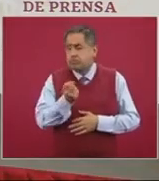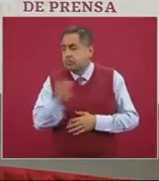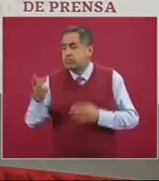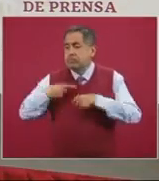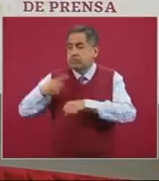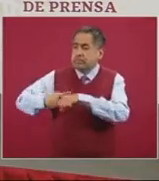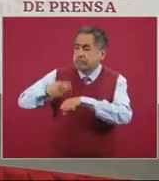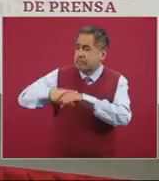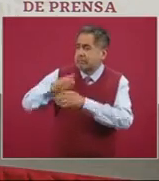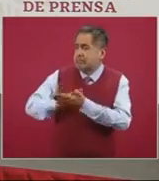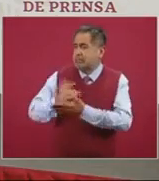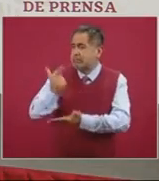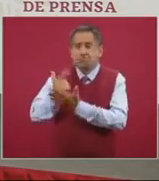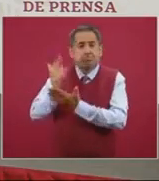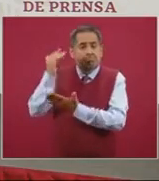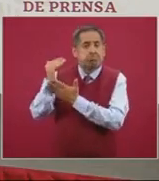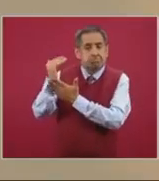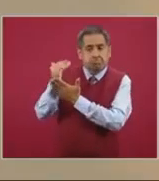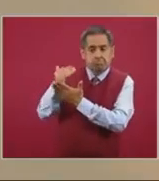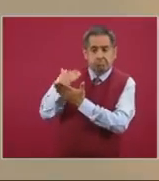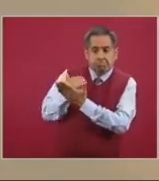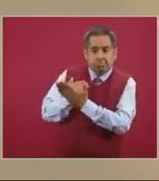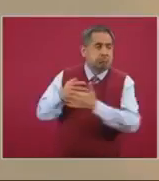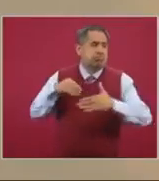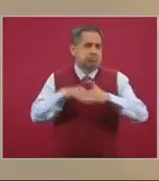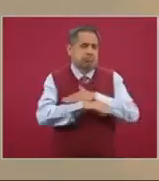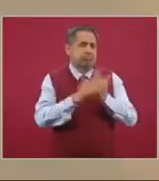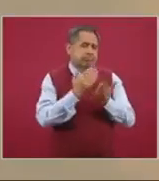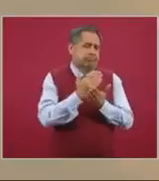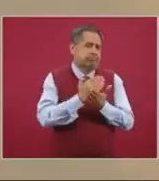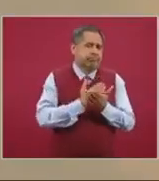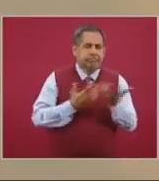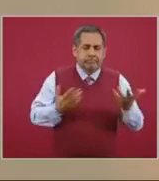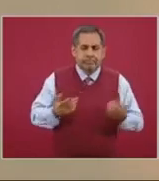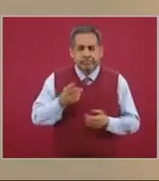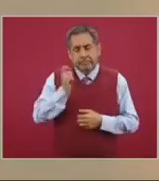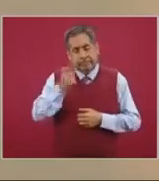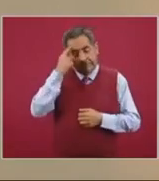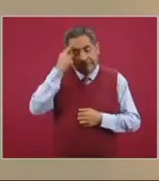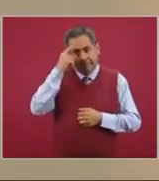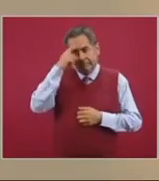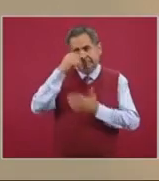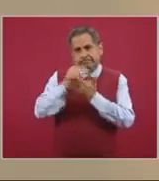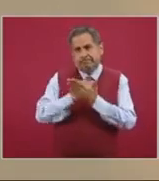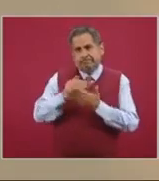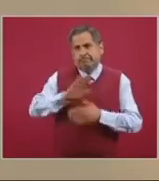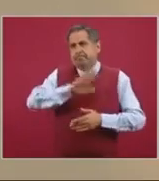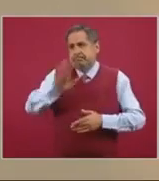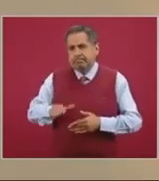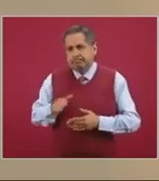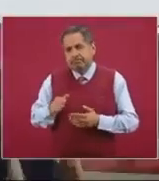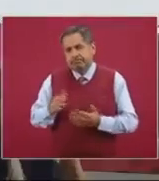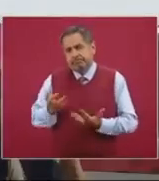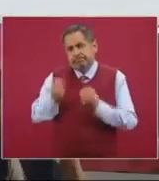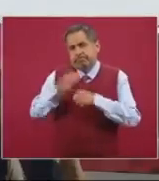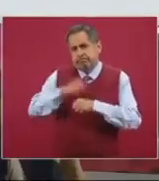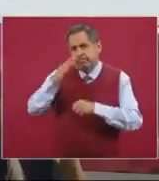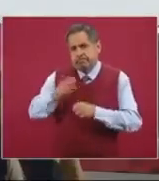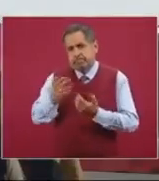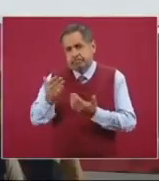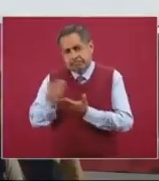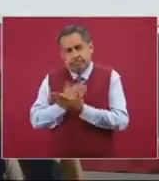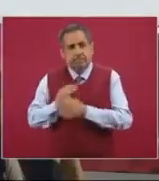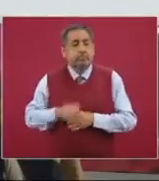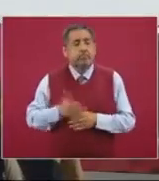tanto, reducir el daño general que causa esta epidemia, sobre todo en el componente de mortalidad. Los hospitales